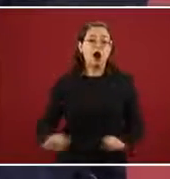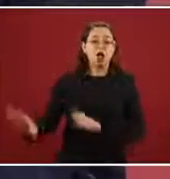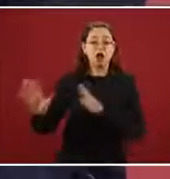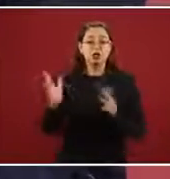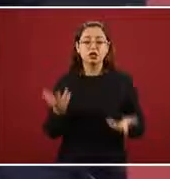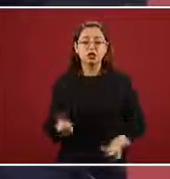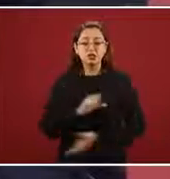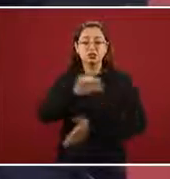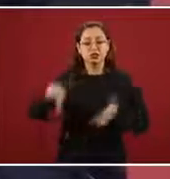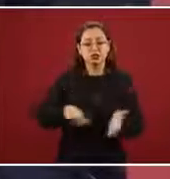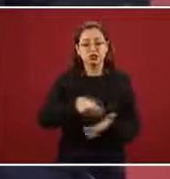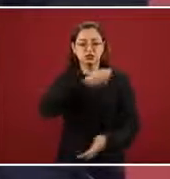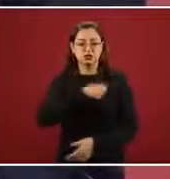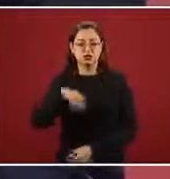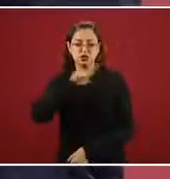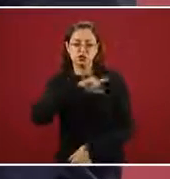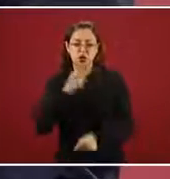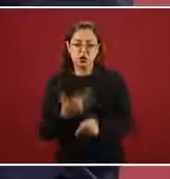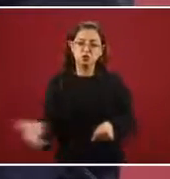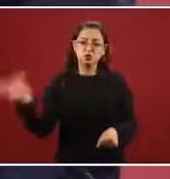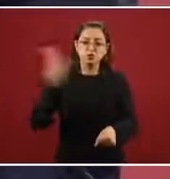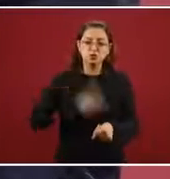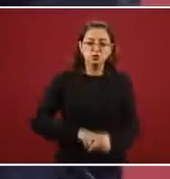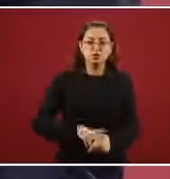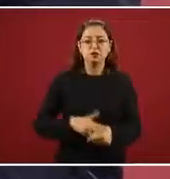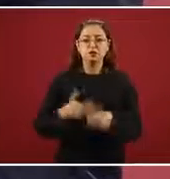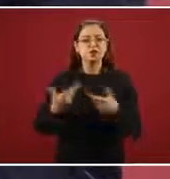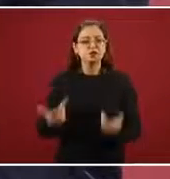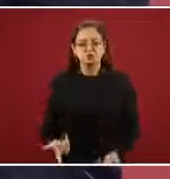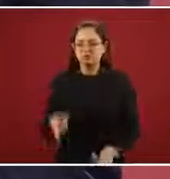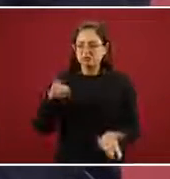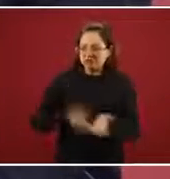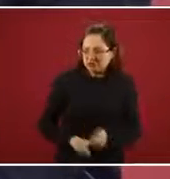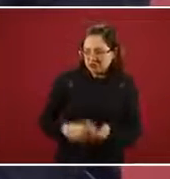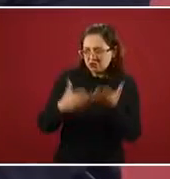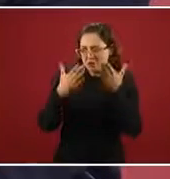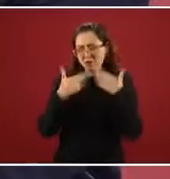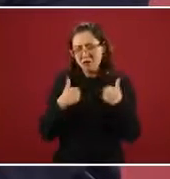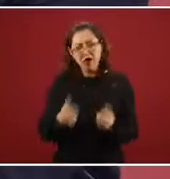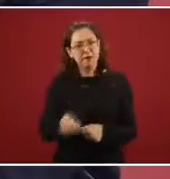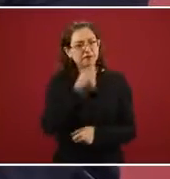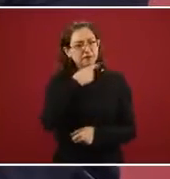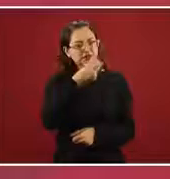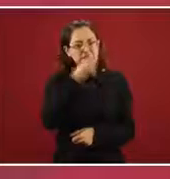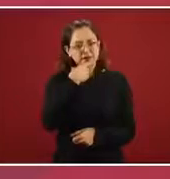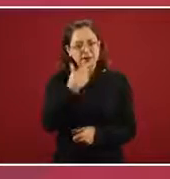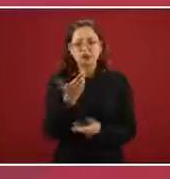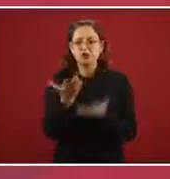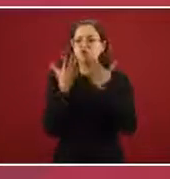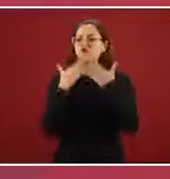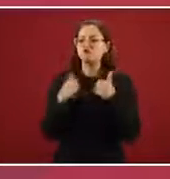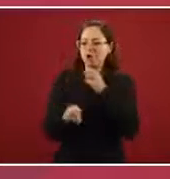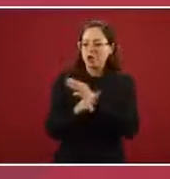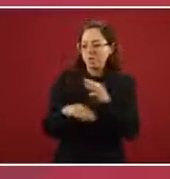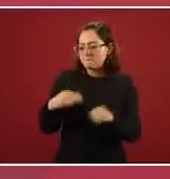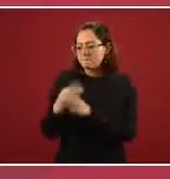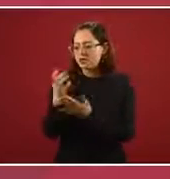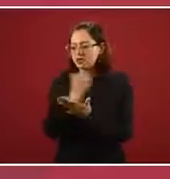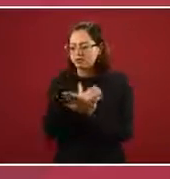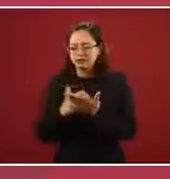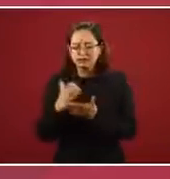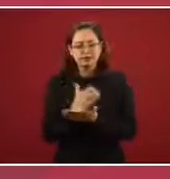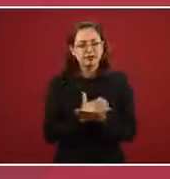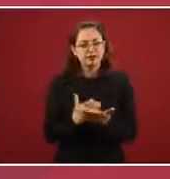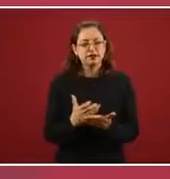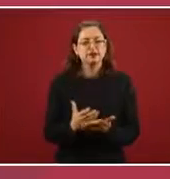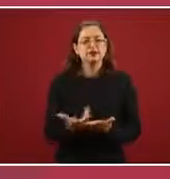Centros de salud, hospitales, sin medicamentos, sin materiales de curación,